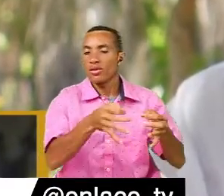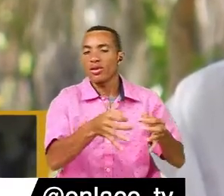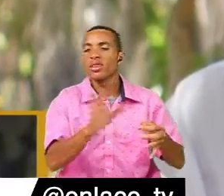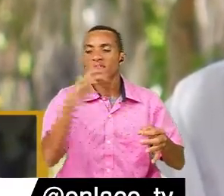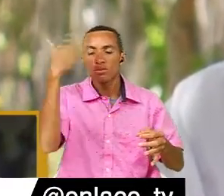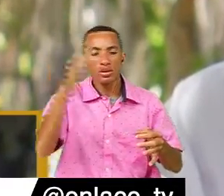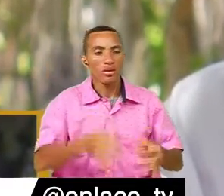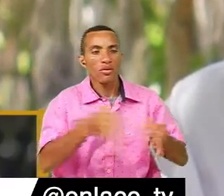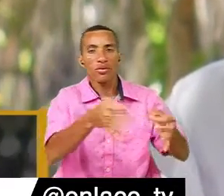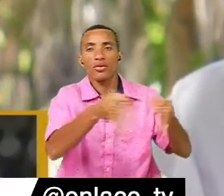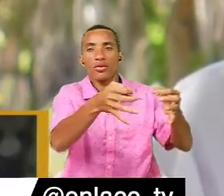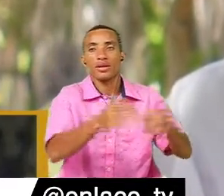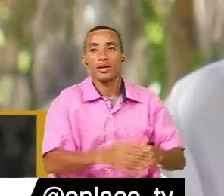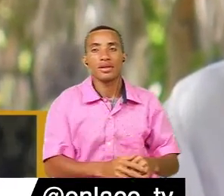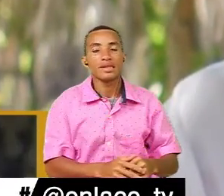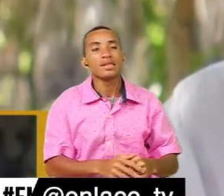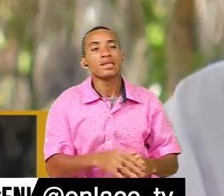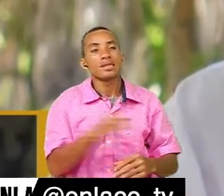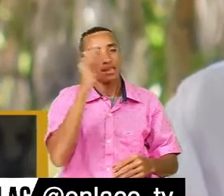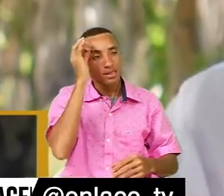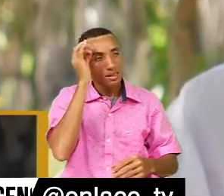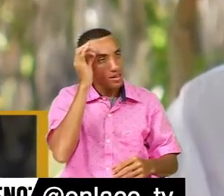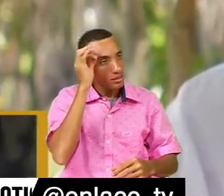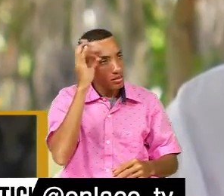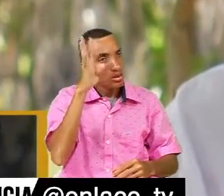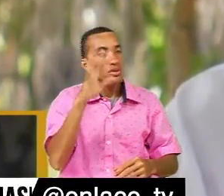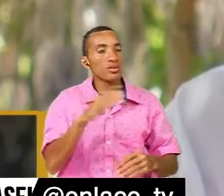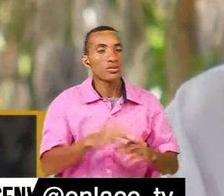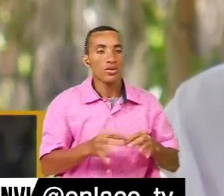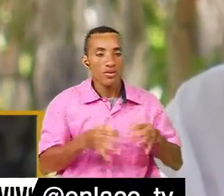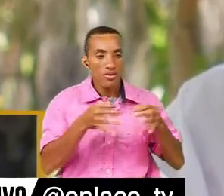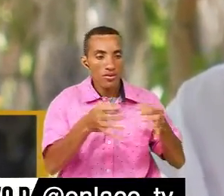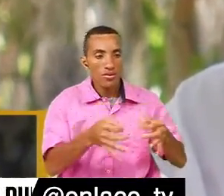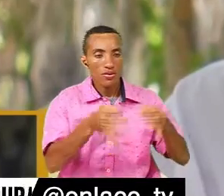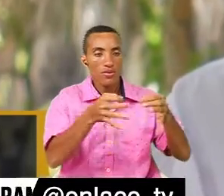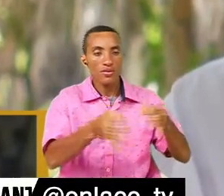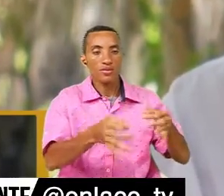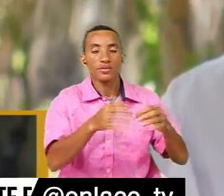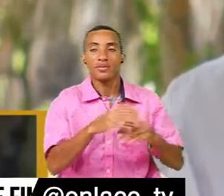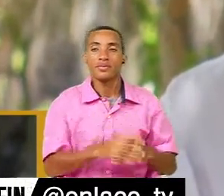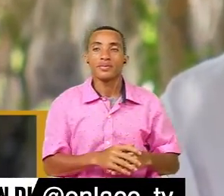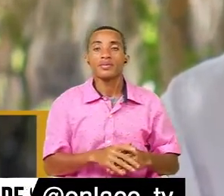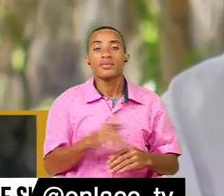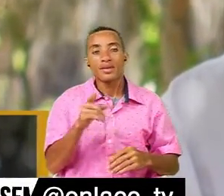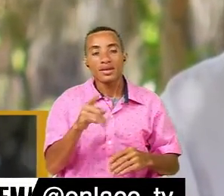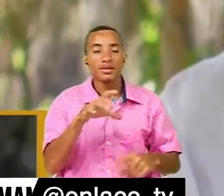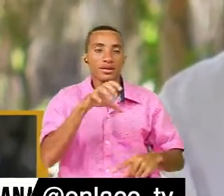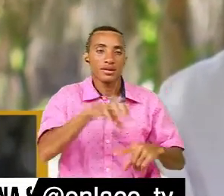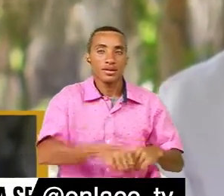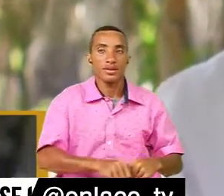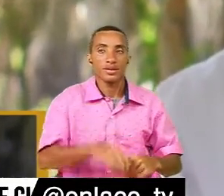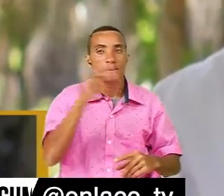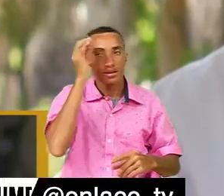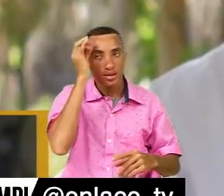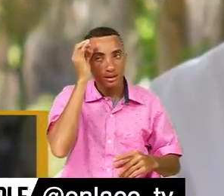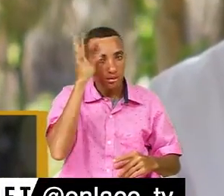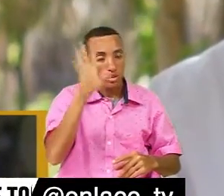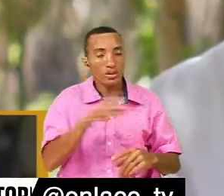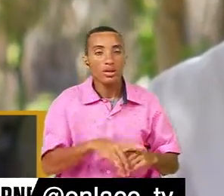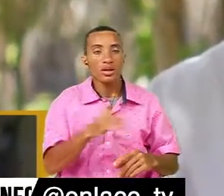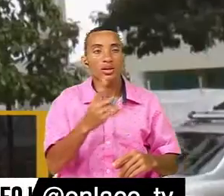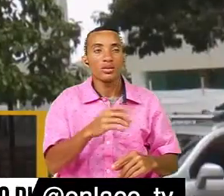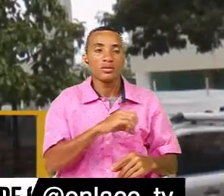las prolongaban. Entonces yo creo que de acuerdo a esos prolongamientos de esas citas, de pronto fue que él se le